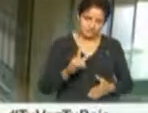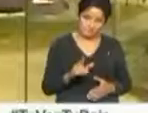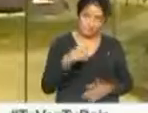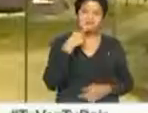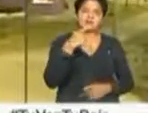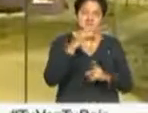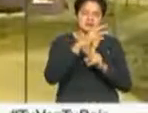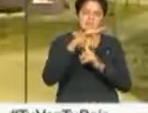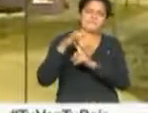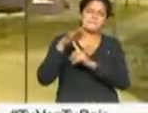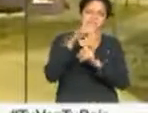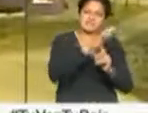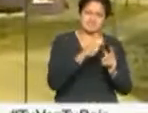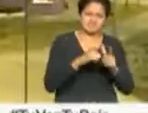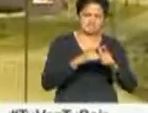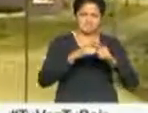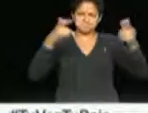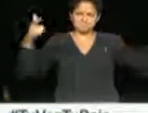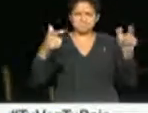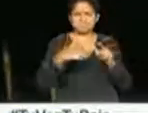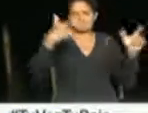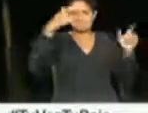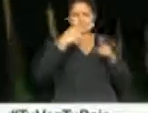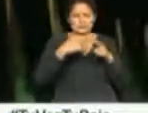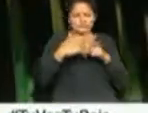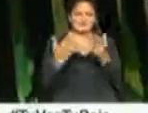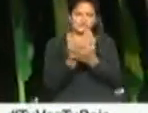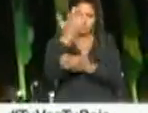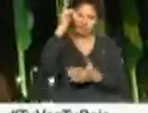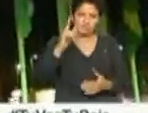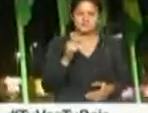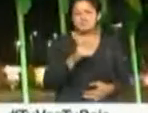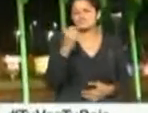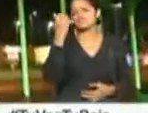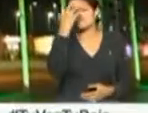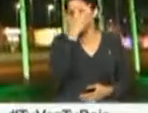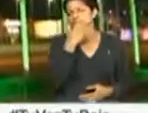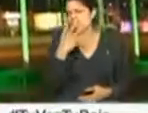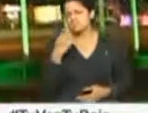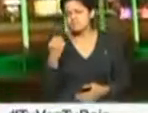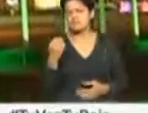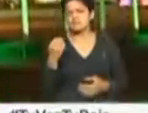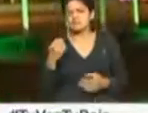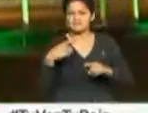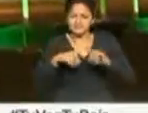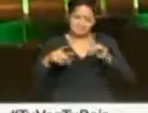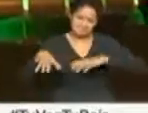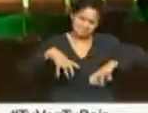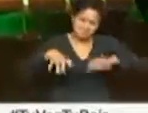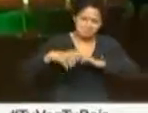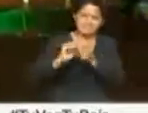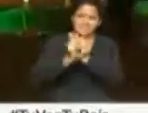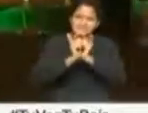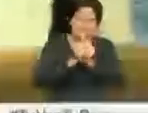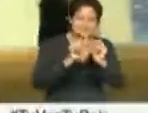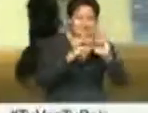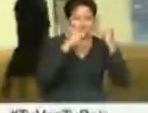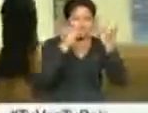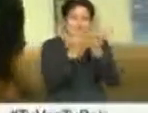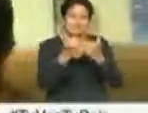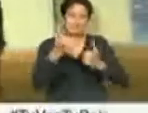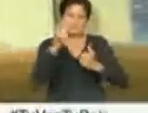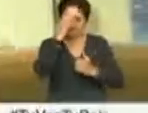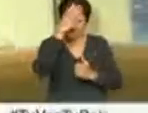Parque Recreativo Nueva Loja es el espacio urbano de referencia para el desarrollo de actividades deportivas, sociales y culturales